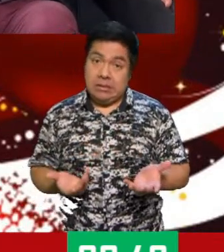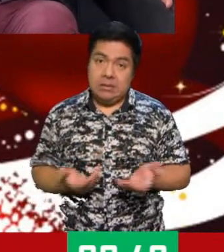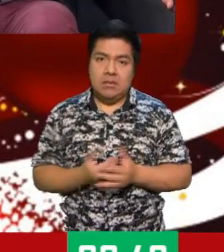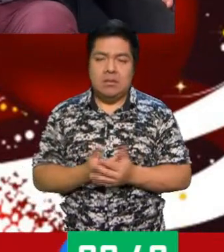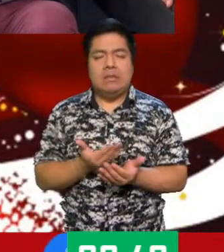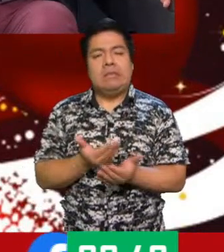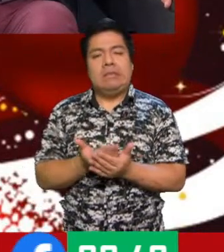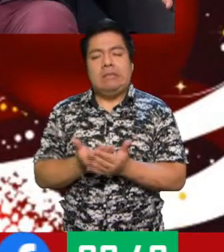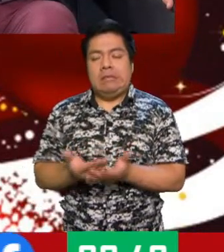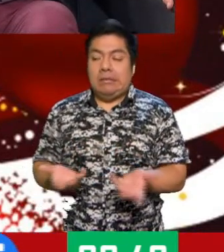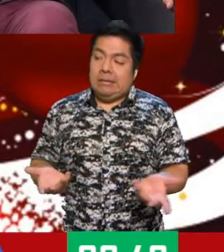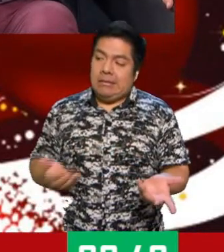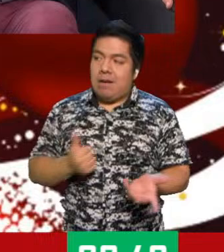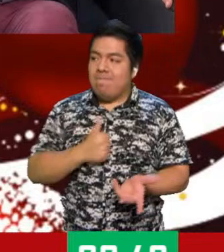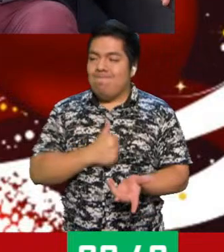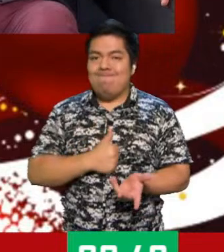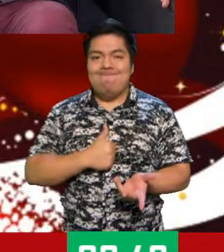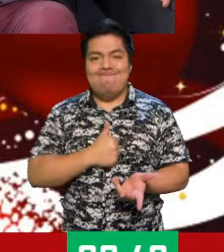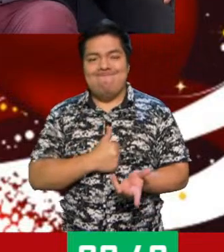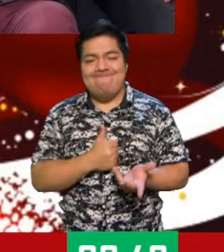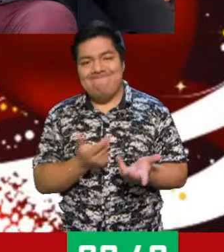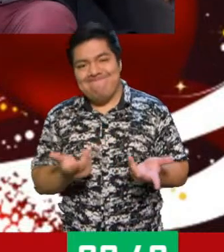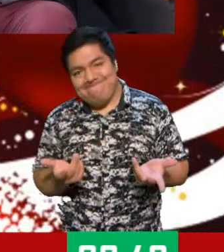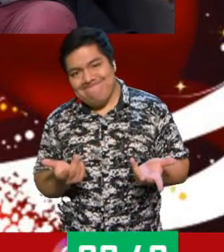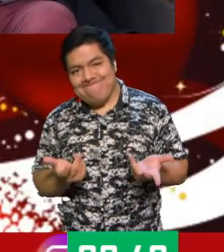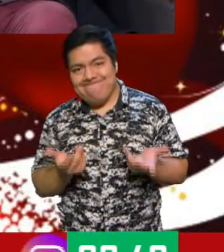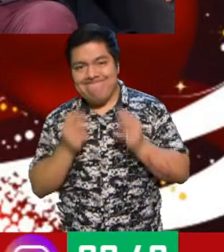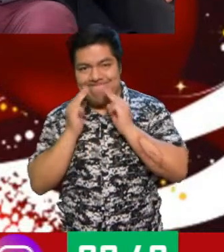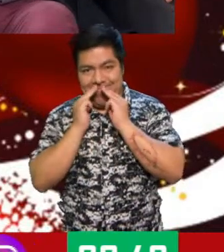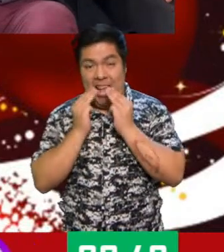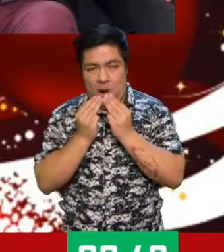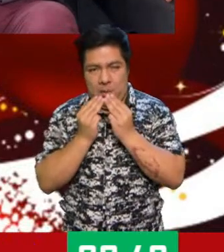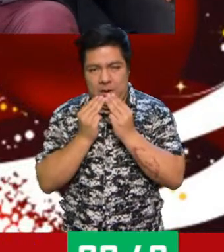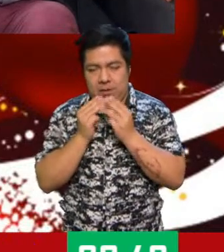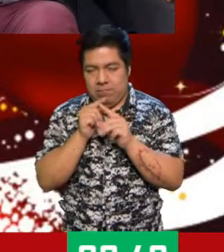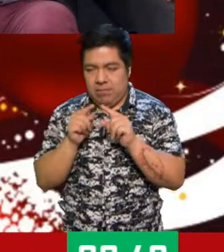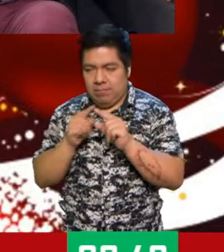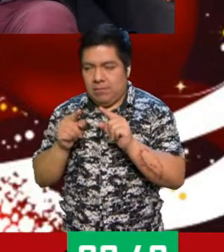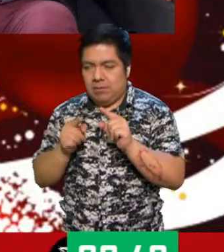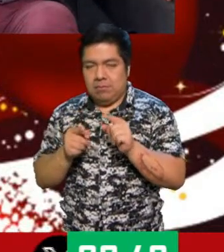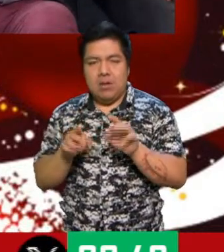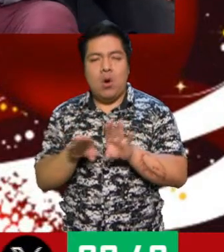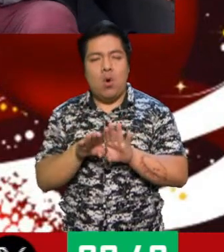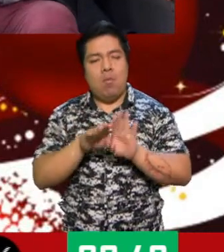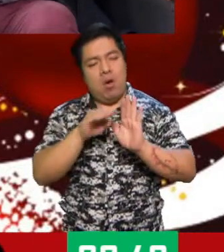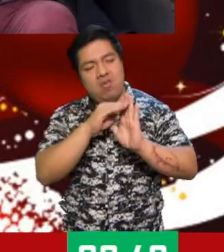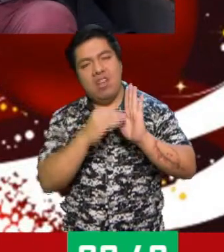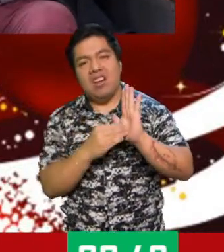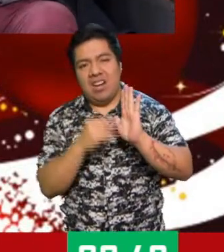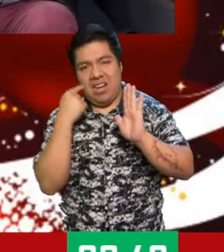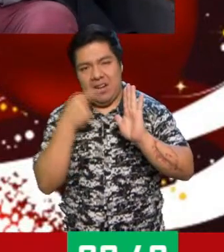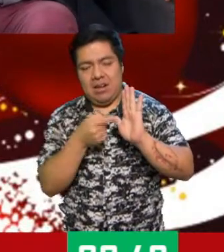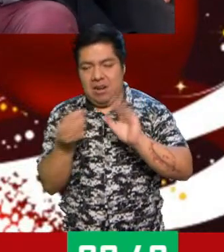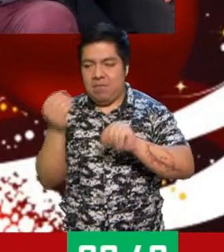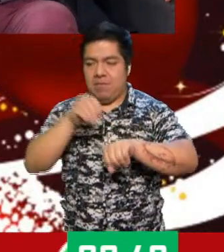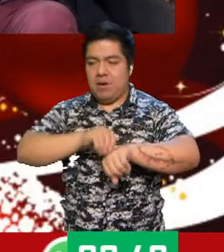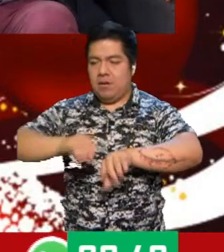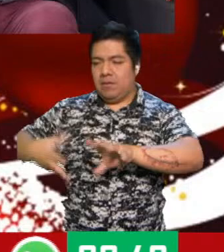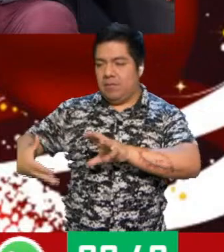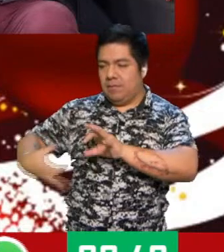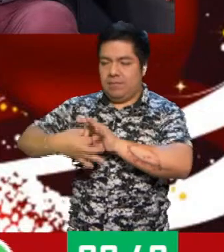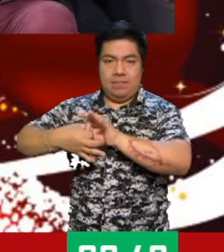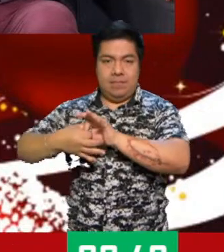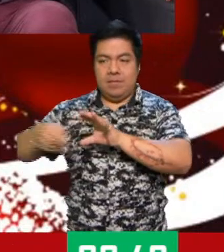ver, lamentablemente, cómo la delincuencia establece esta